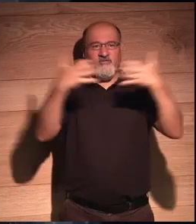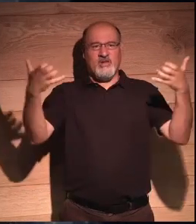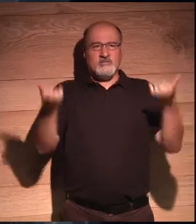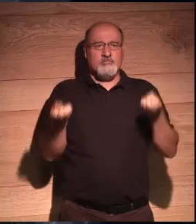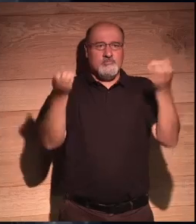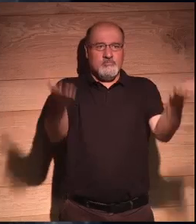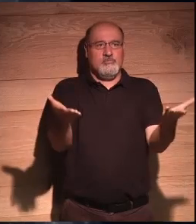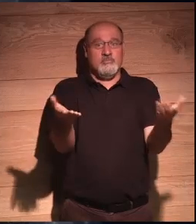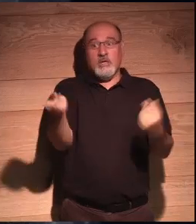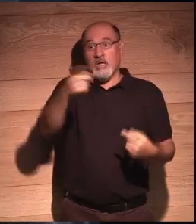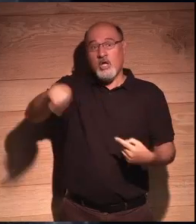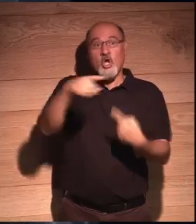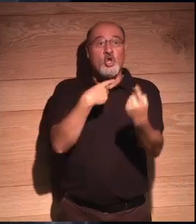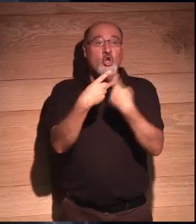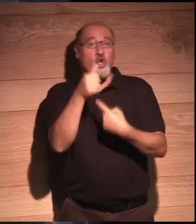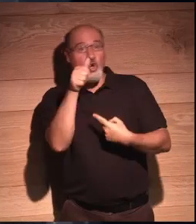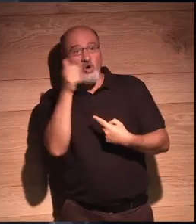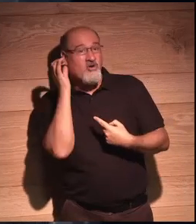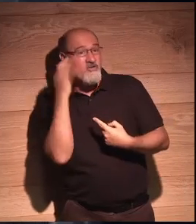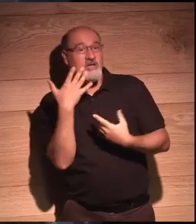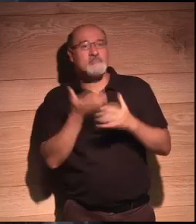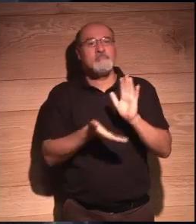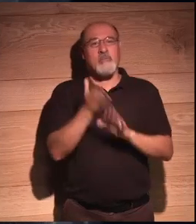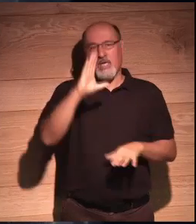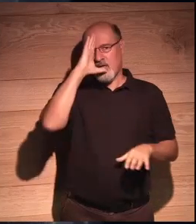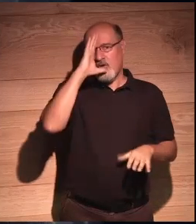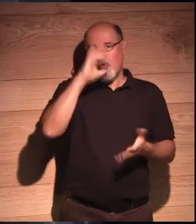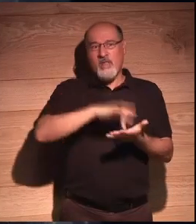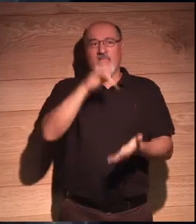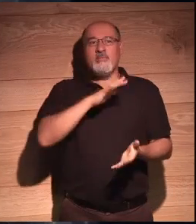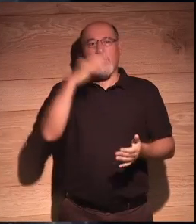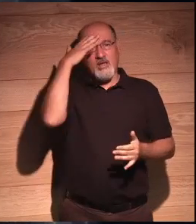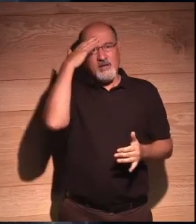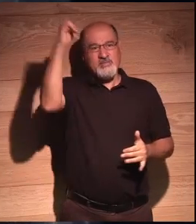dijo: ¿qué novios no querrían ir a pasar su luna de miel a la Luna?